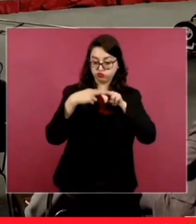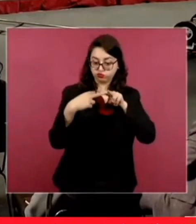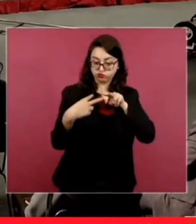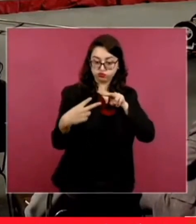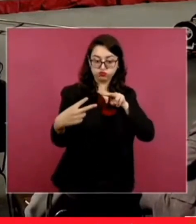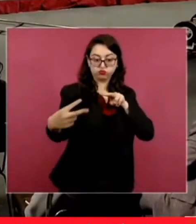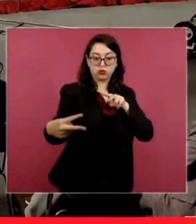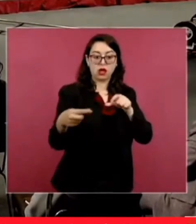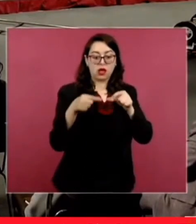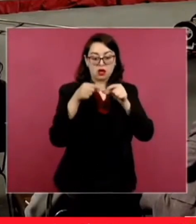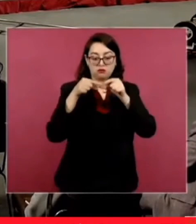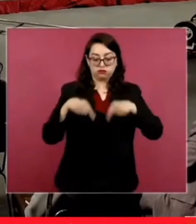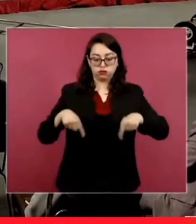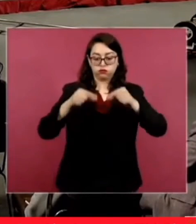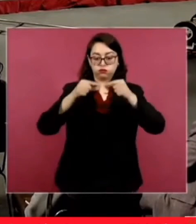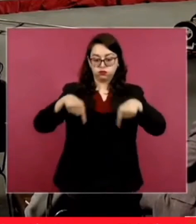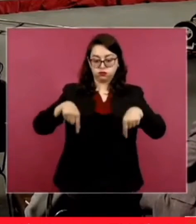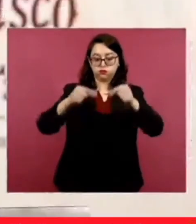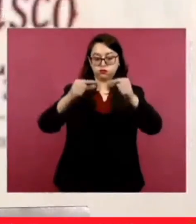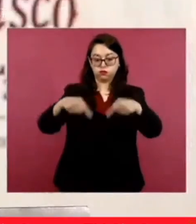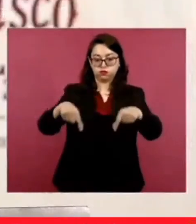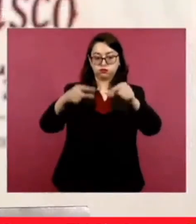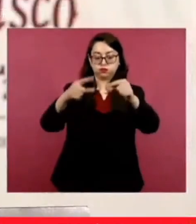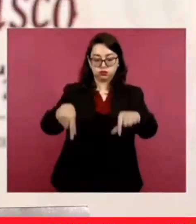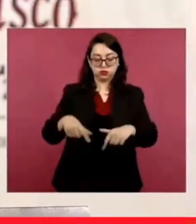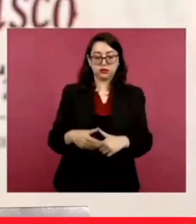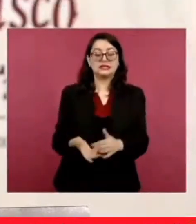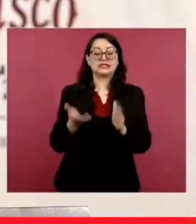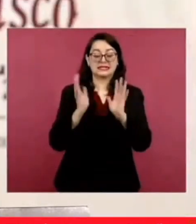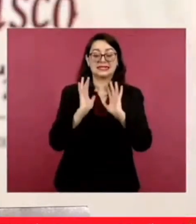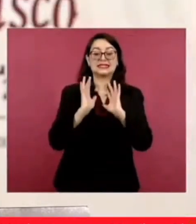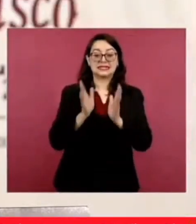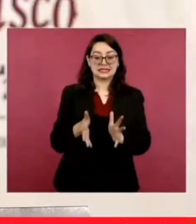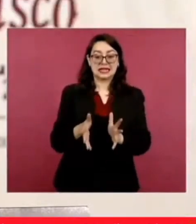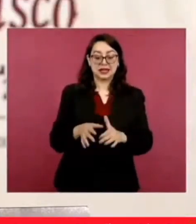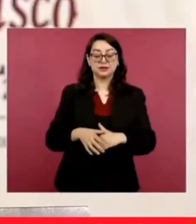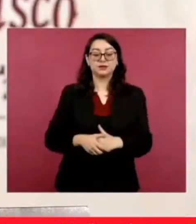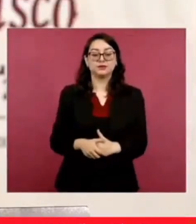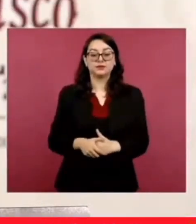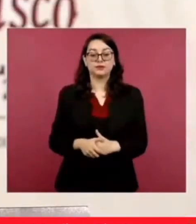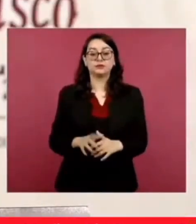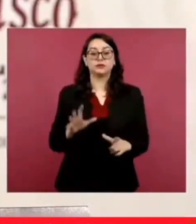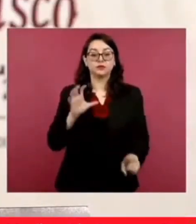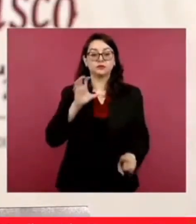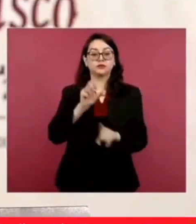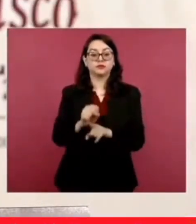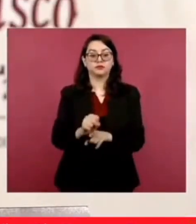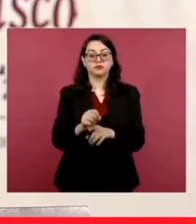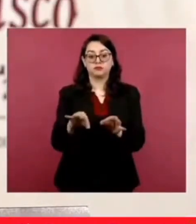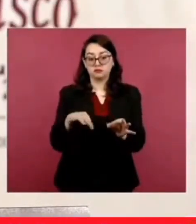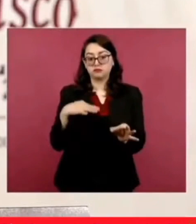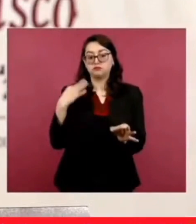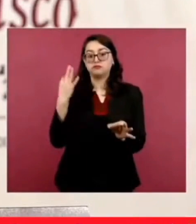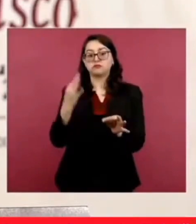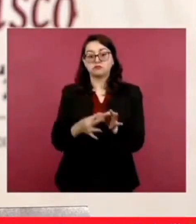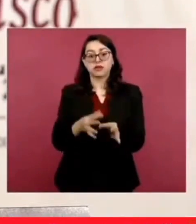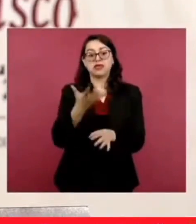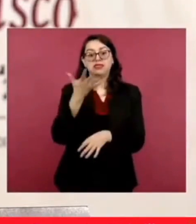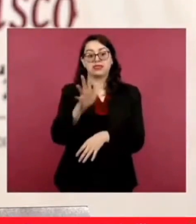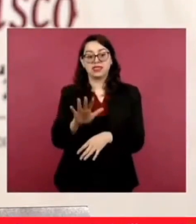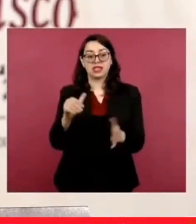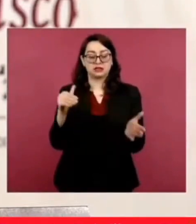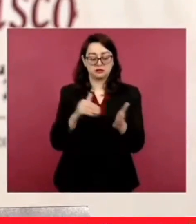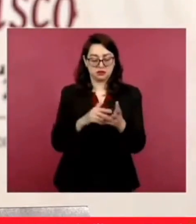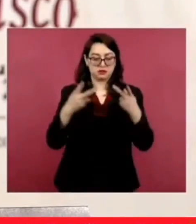de 2,610 unidades de material rodante de maquinaria pesada y hemos alcanzado los efectivos de